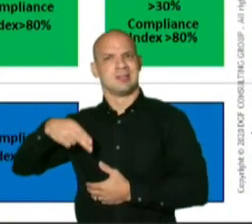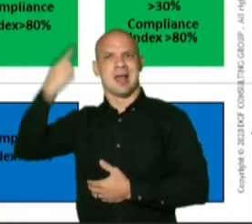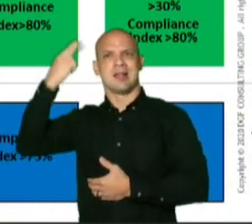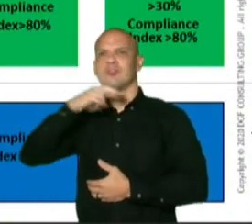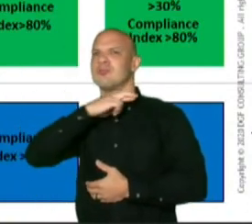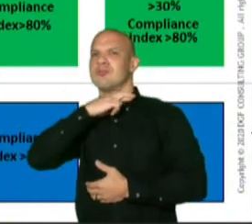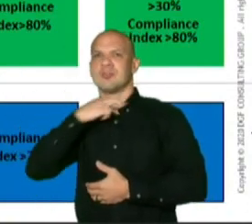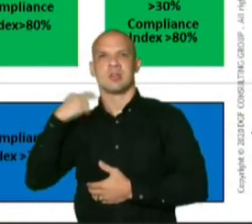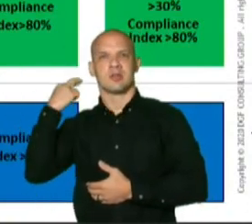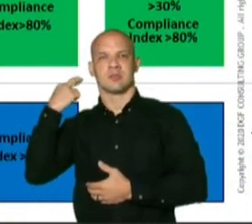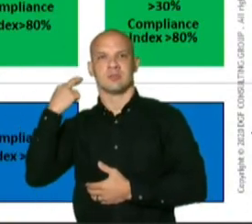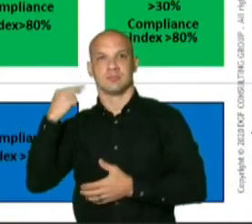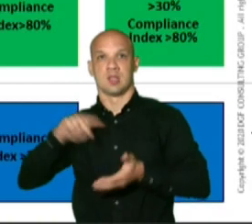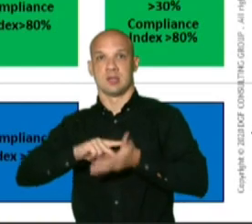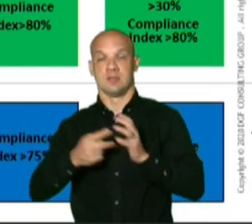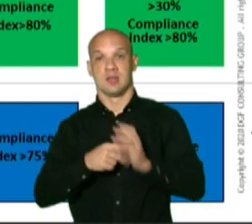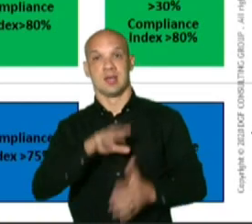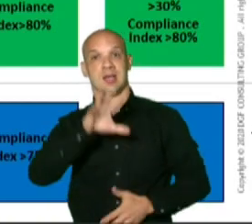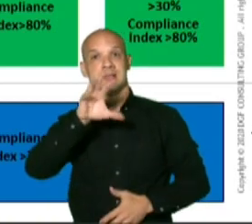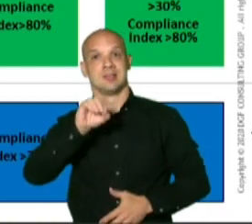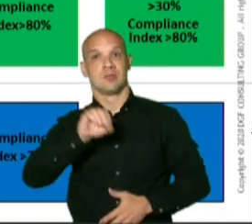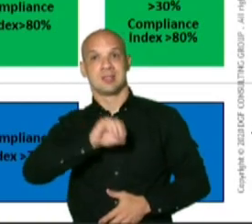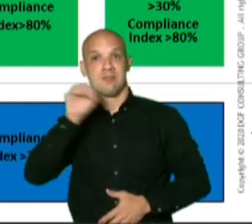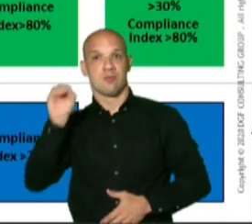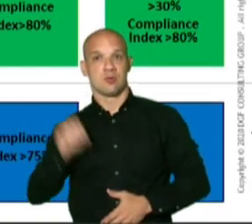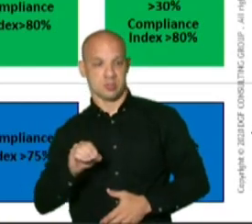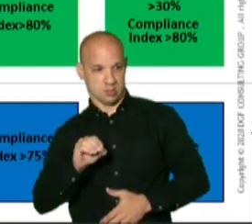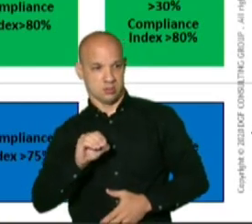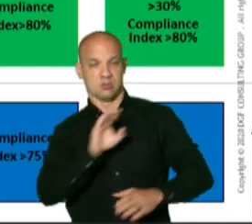alto riesgo, si el 50% de las